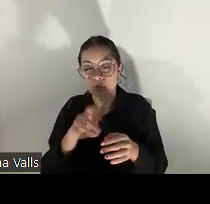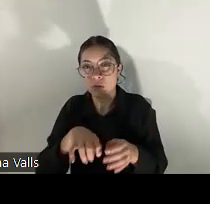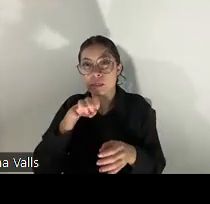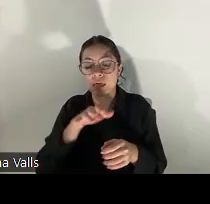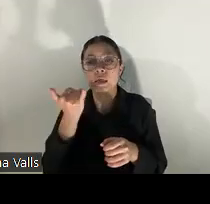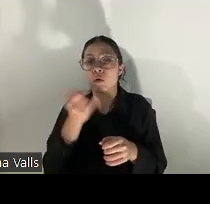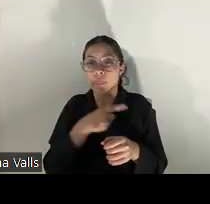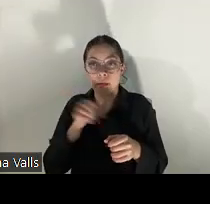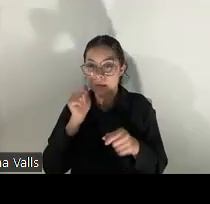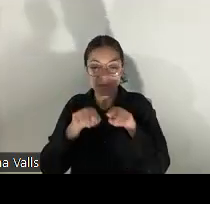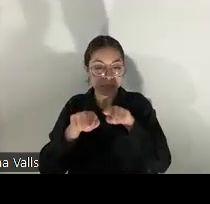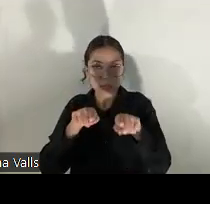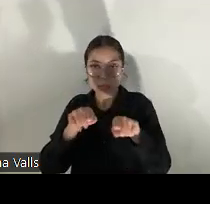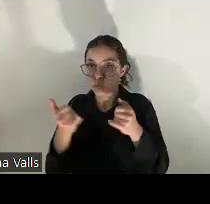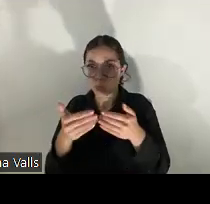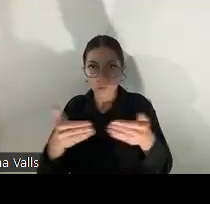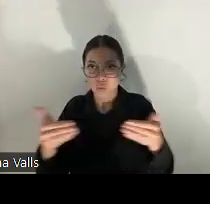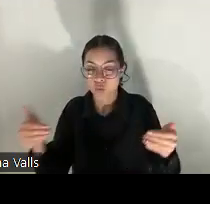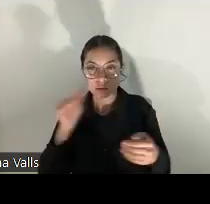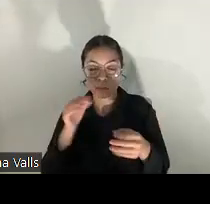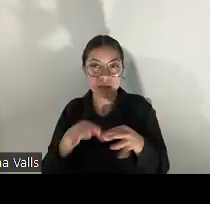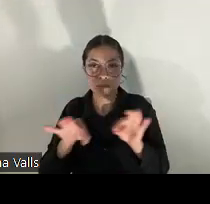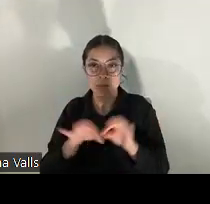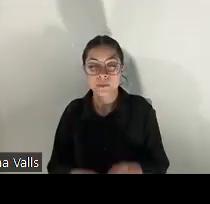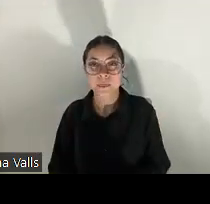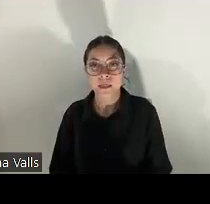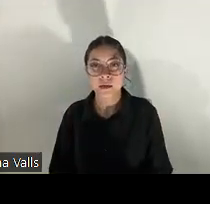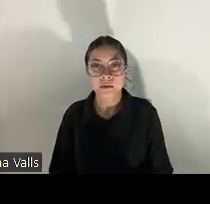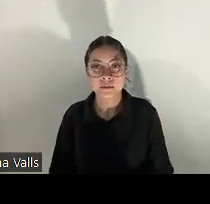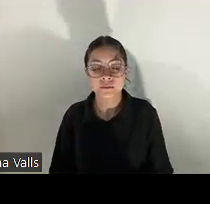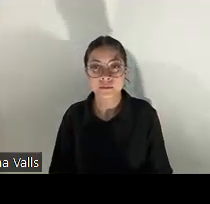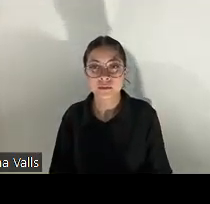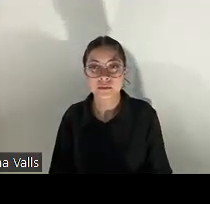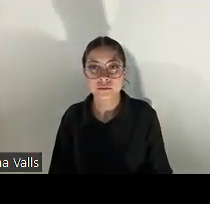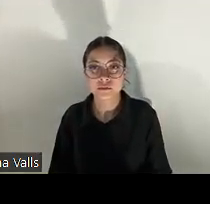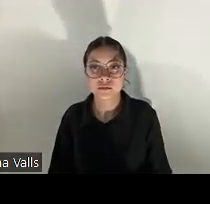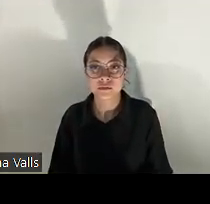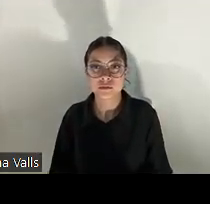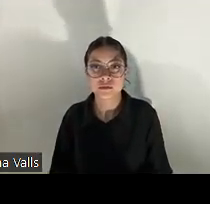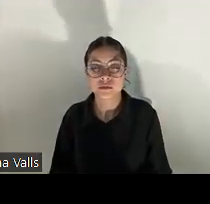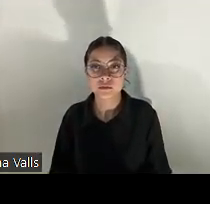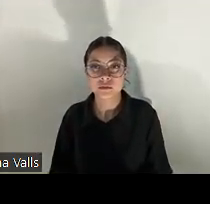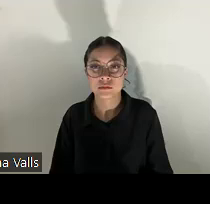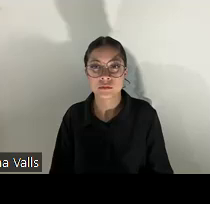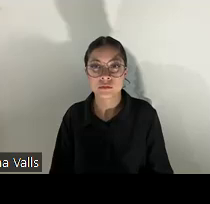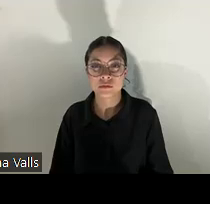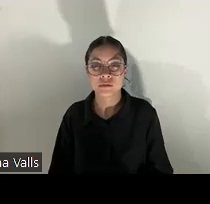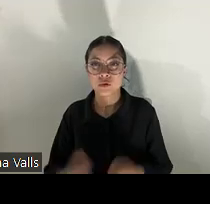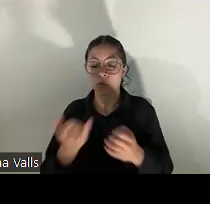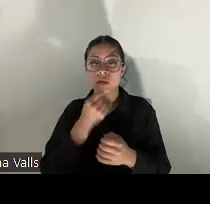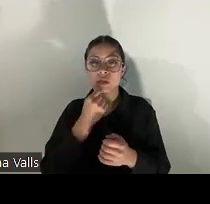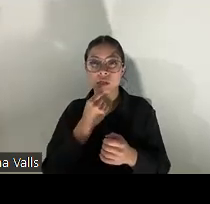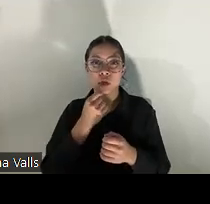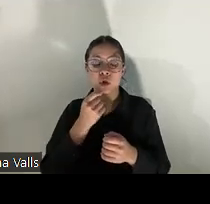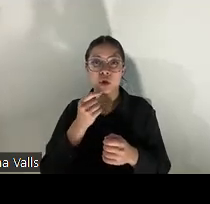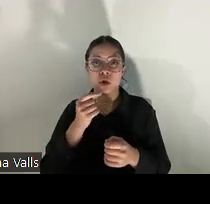asimétricos. Siempre las asimetrías nos deben de llamar la atención. Eso de que, ay, mi niño tiene 3 meses y ya sé que va a ser zurdo